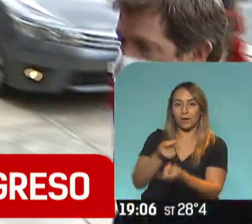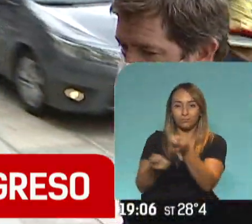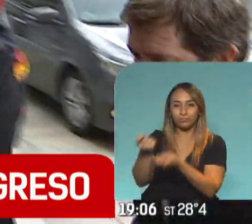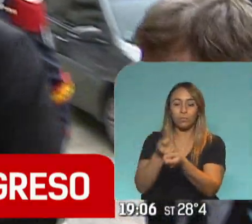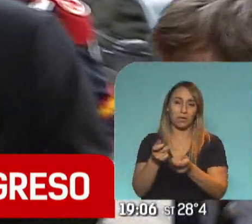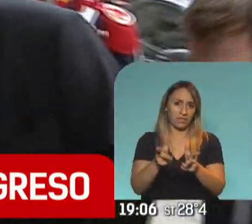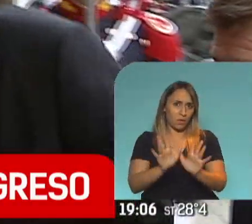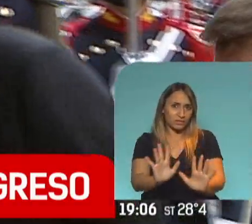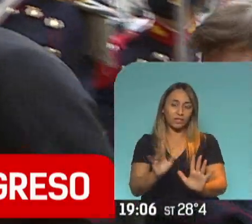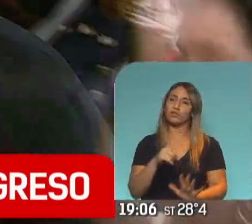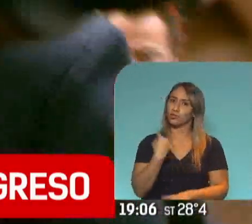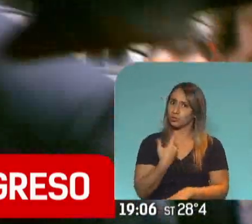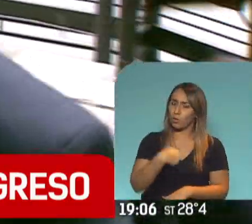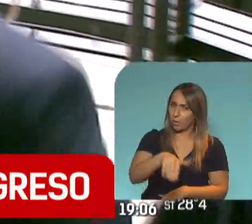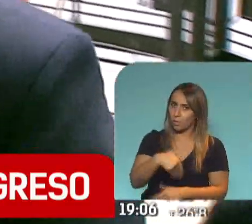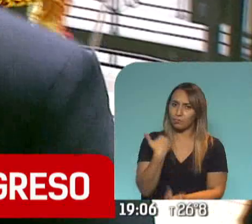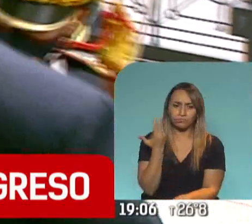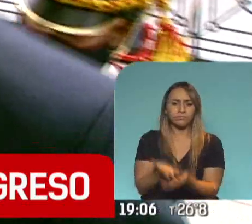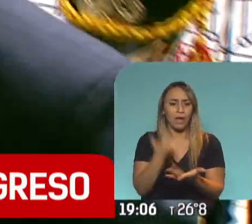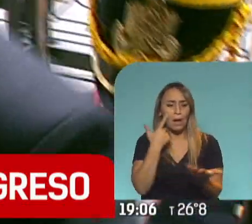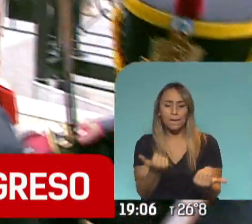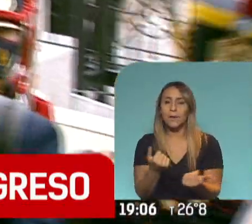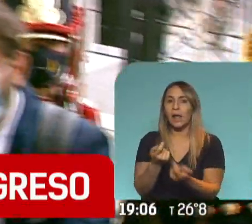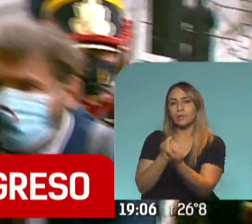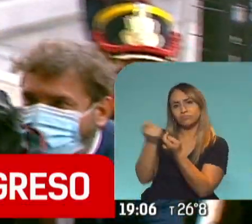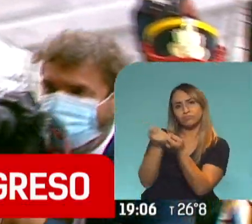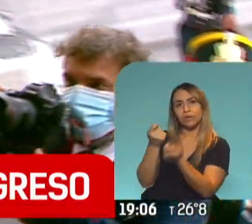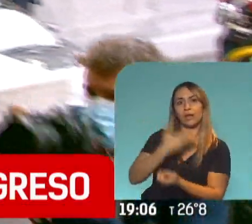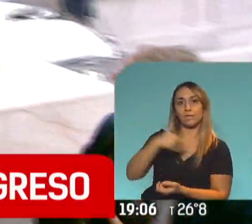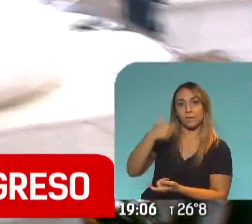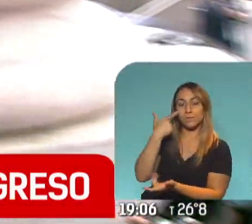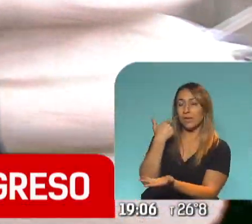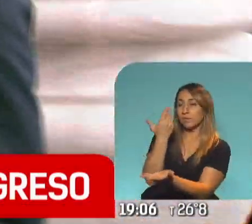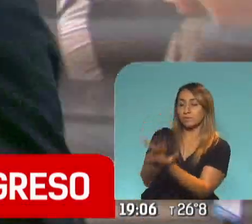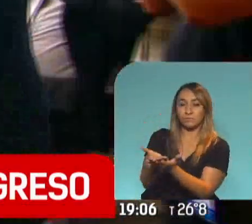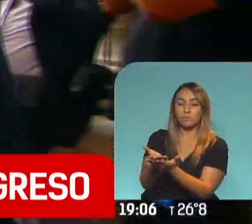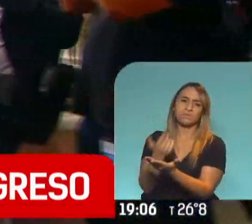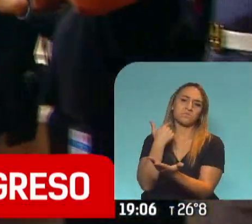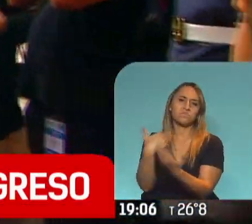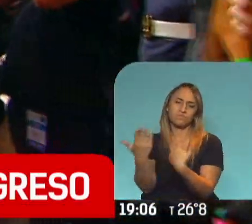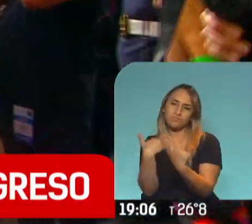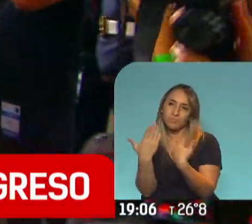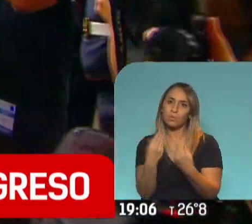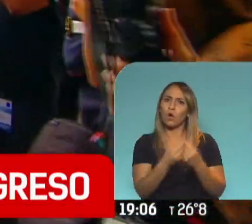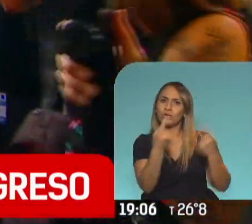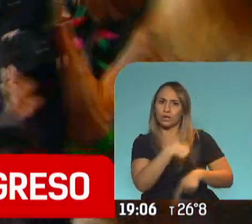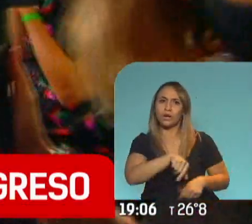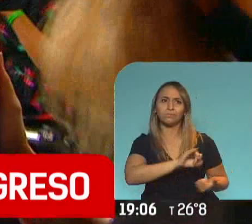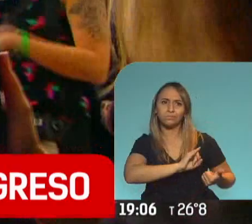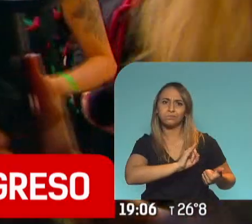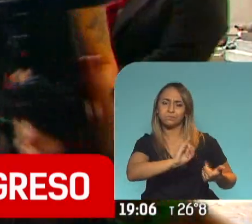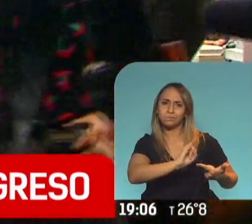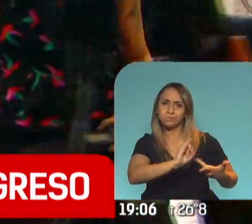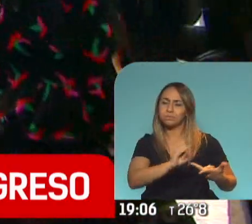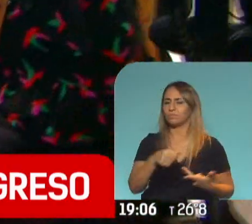esto, vamos a poner sobre la mesa a la hora de negociar la deuda con el Fondo Monetario Internacional todo lo que aquí se ha enunciado. Y justamente lo que se había anunciado